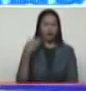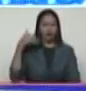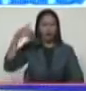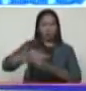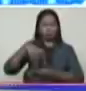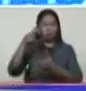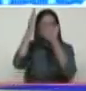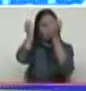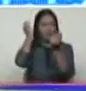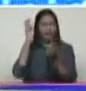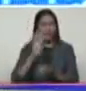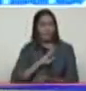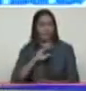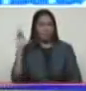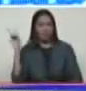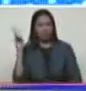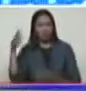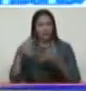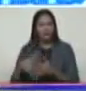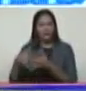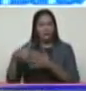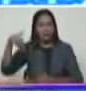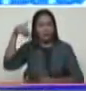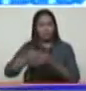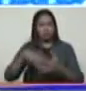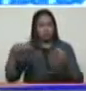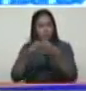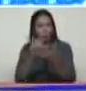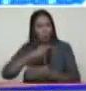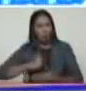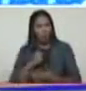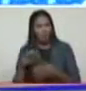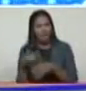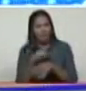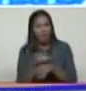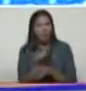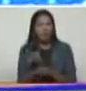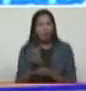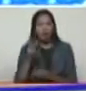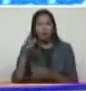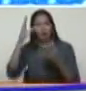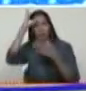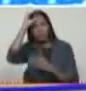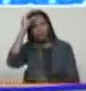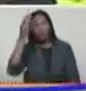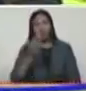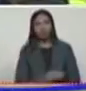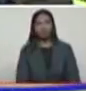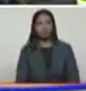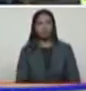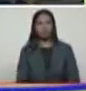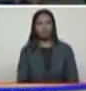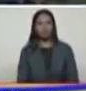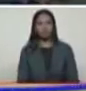a la embajada por parte de grupos policiales del gobierno de Donald Trump.